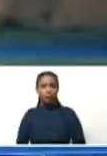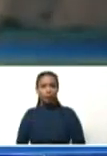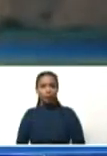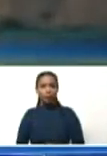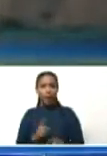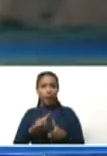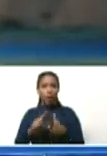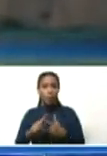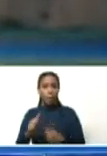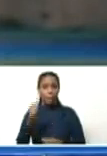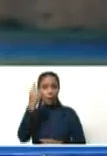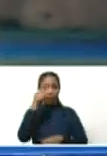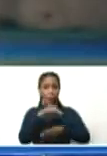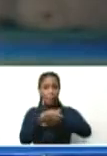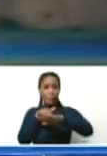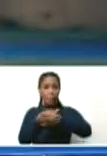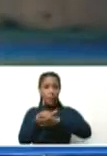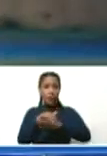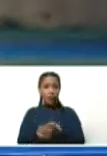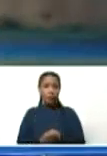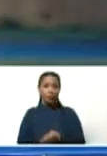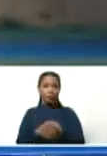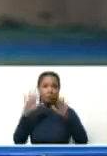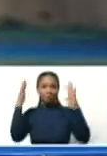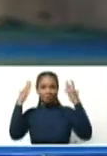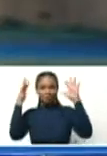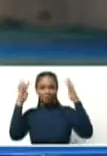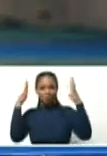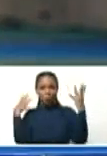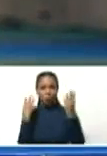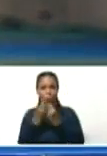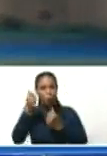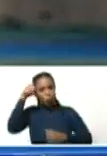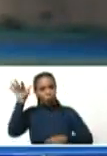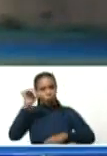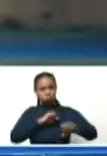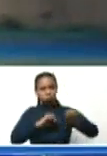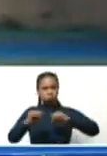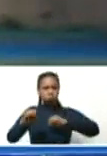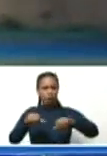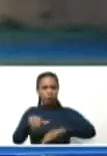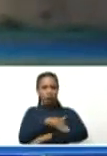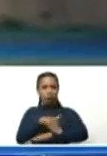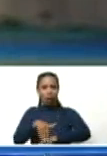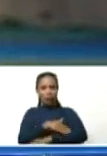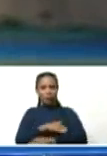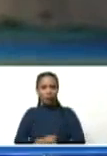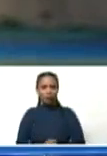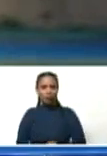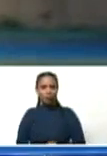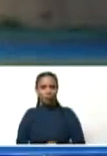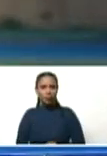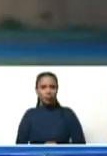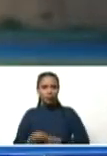entonces primera ministra, celebrando con el pueblo, movilizado en la calle, a ritmo